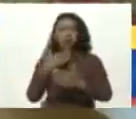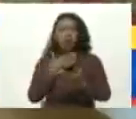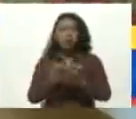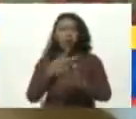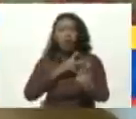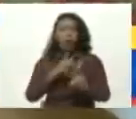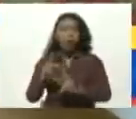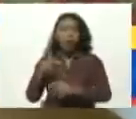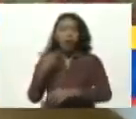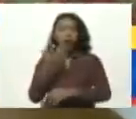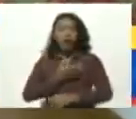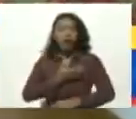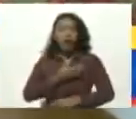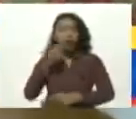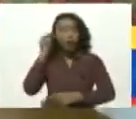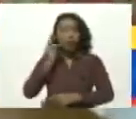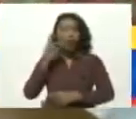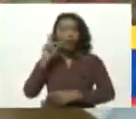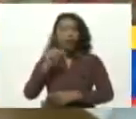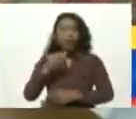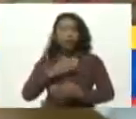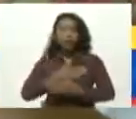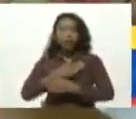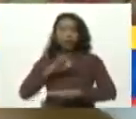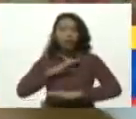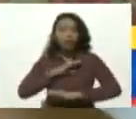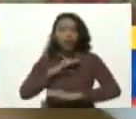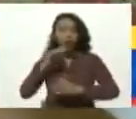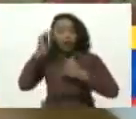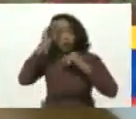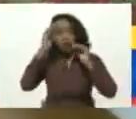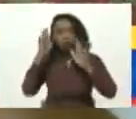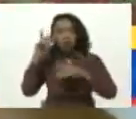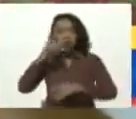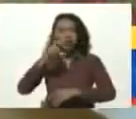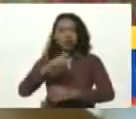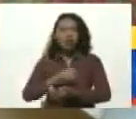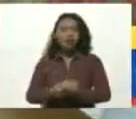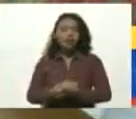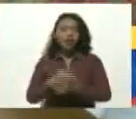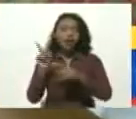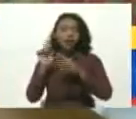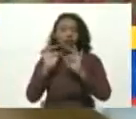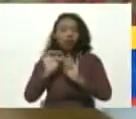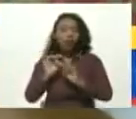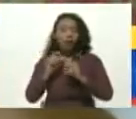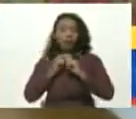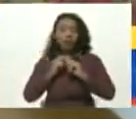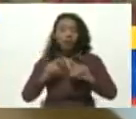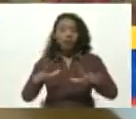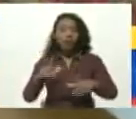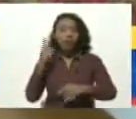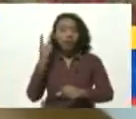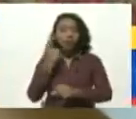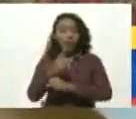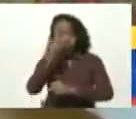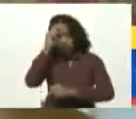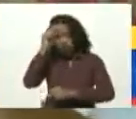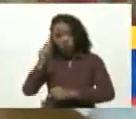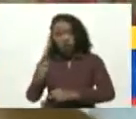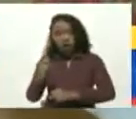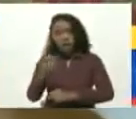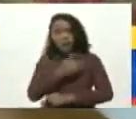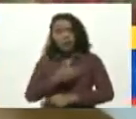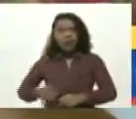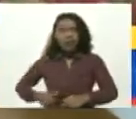de nuestra alcaldía bolivariana, pues también se les brindó la atención necesaria. De tal manera que este despliegue, donde debemos reconocer, presidente,